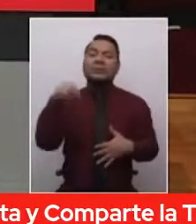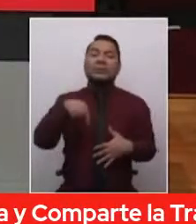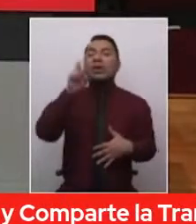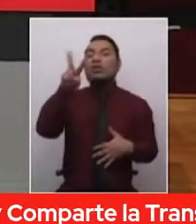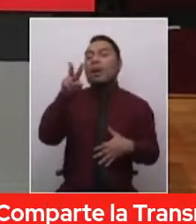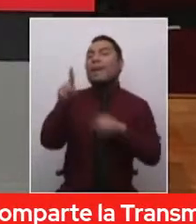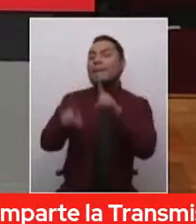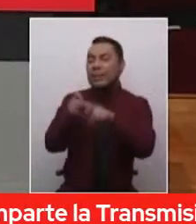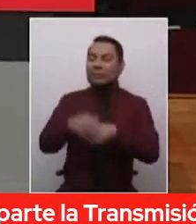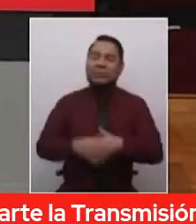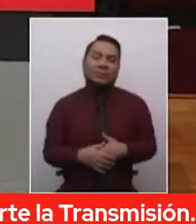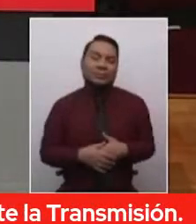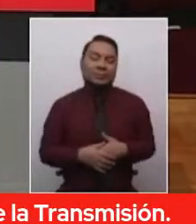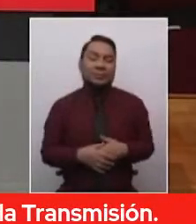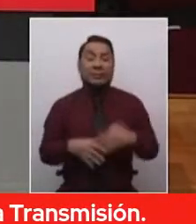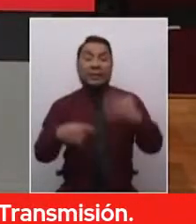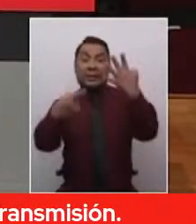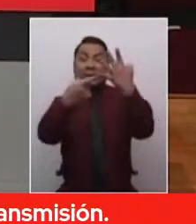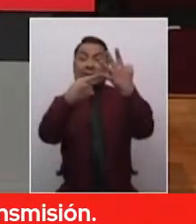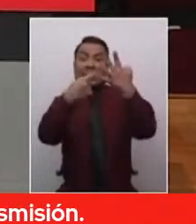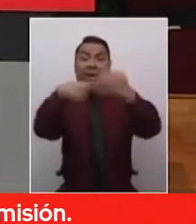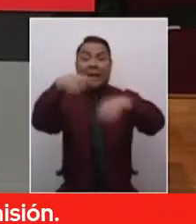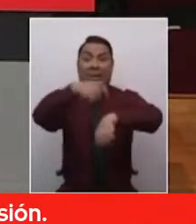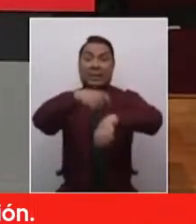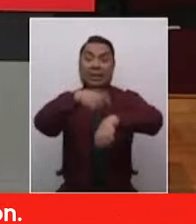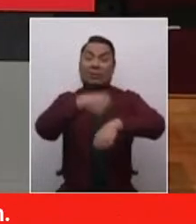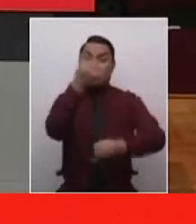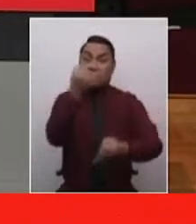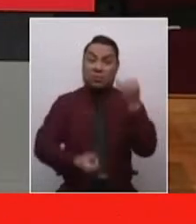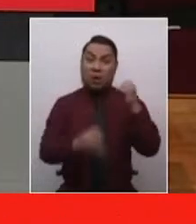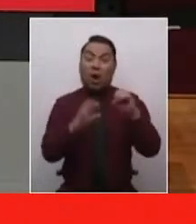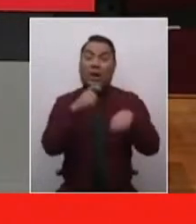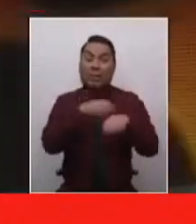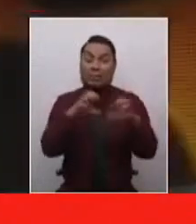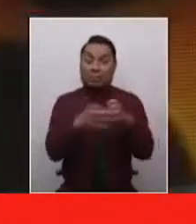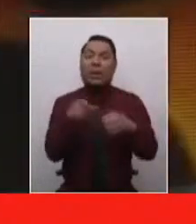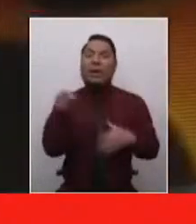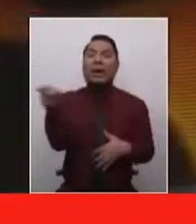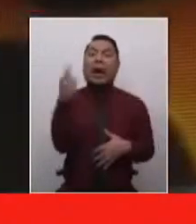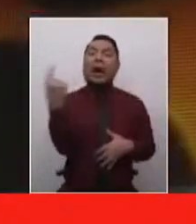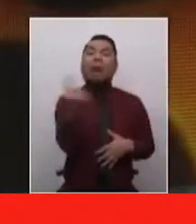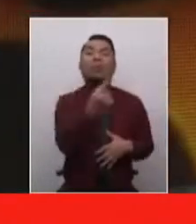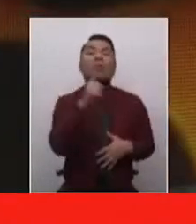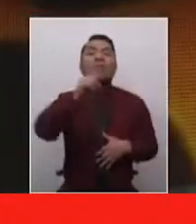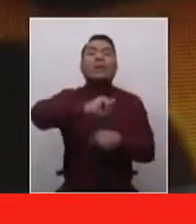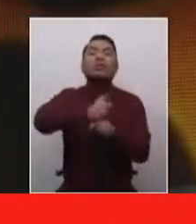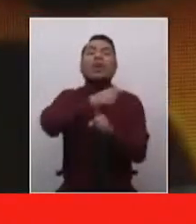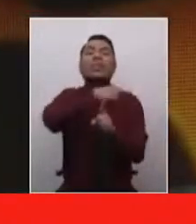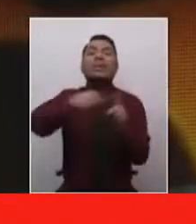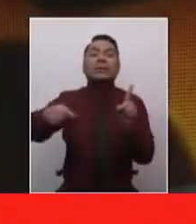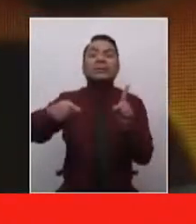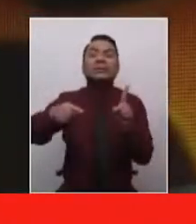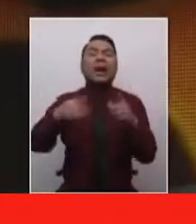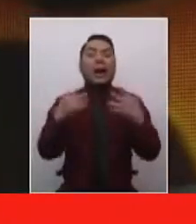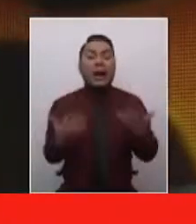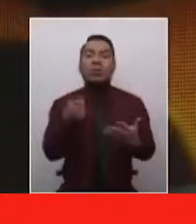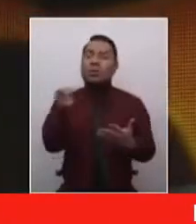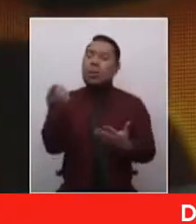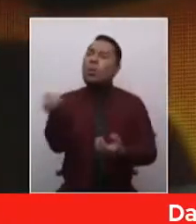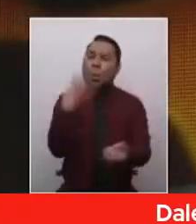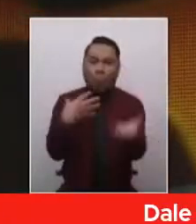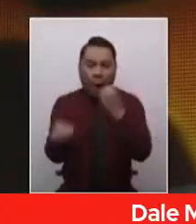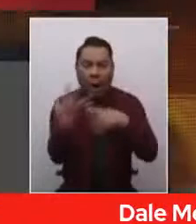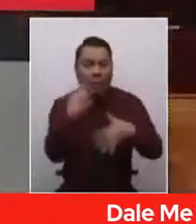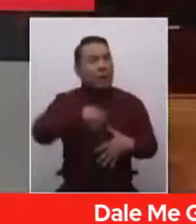dos preguntas. Y el cuarto y último bloque, cada candidato y candidata tendrá 1:30 para contarle a los ciudadanos